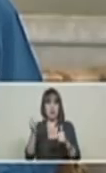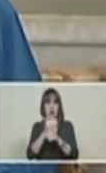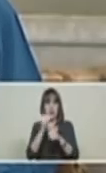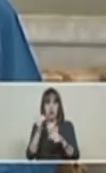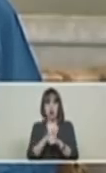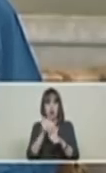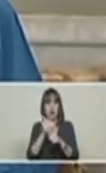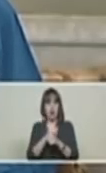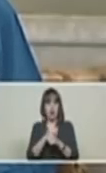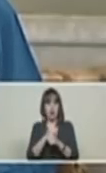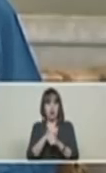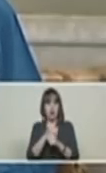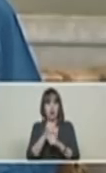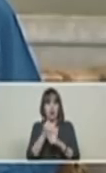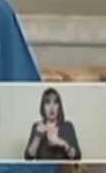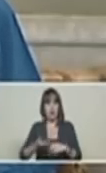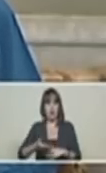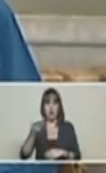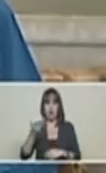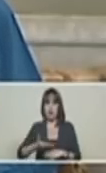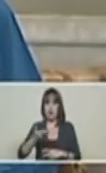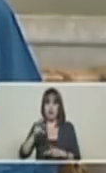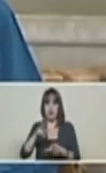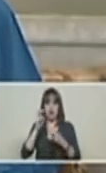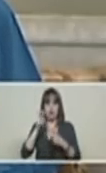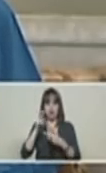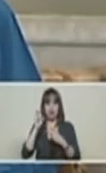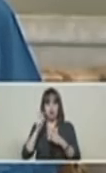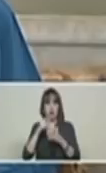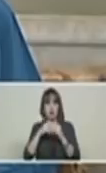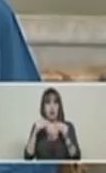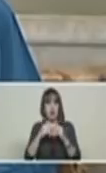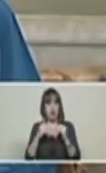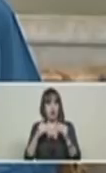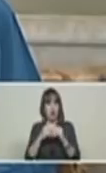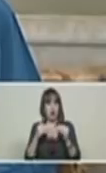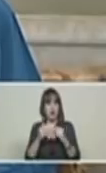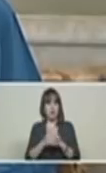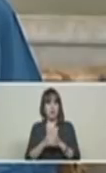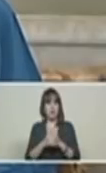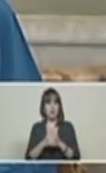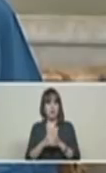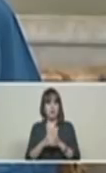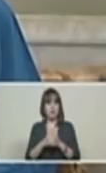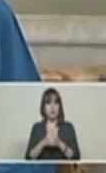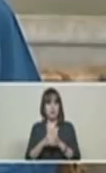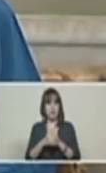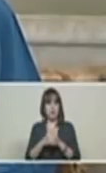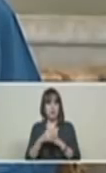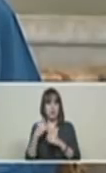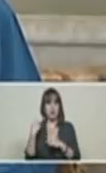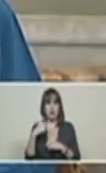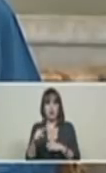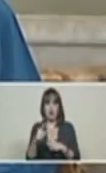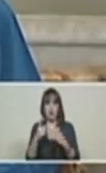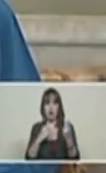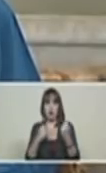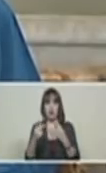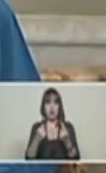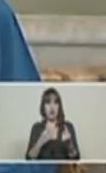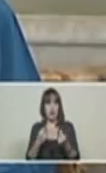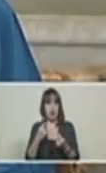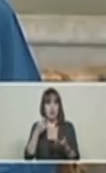un importante ingreso de divisas y tengo el dinero en